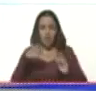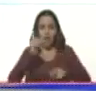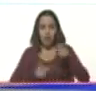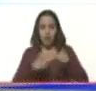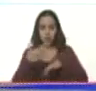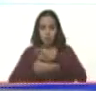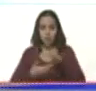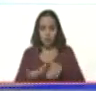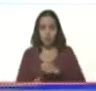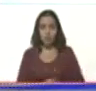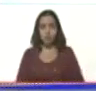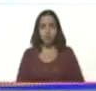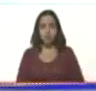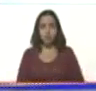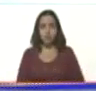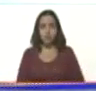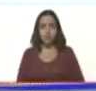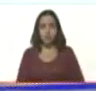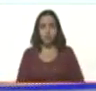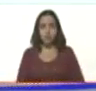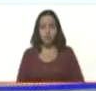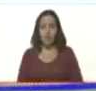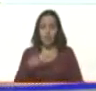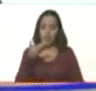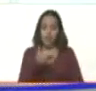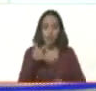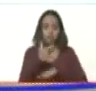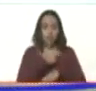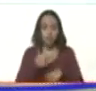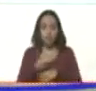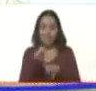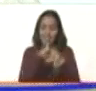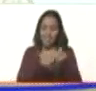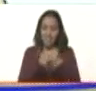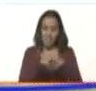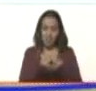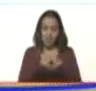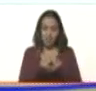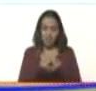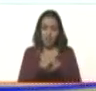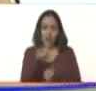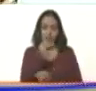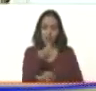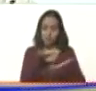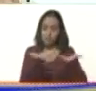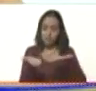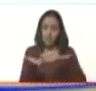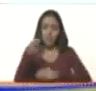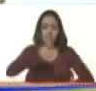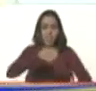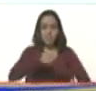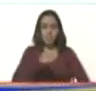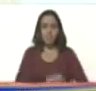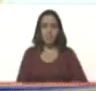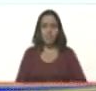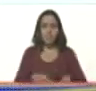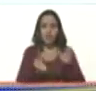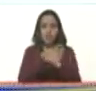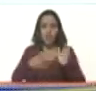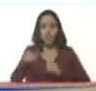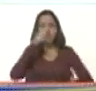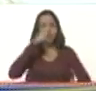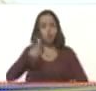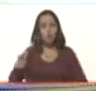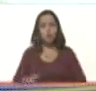Para esto es el gobierno, para que la riqueza del país se ponga al servicio de las necesidades y los derechos del